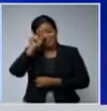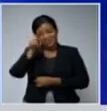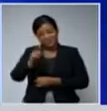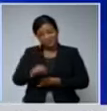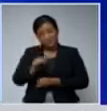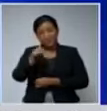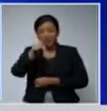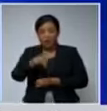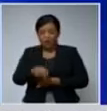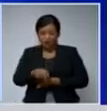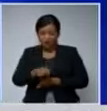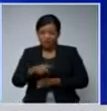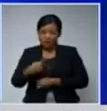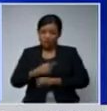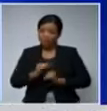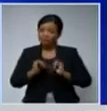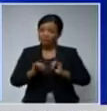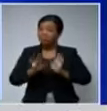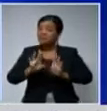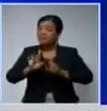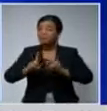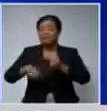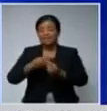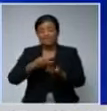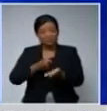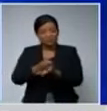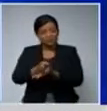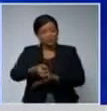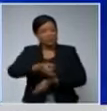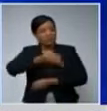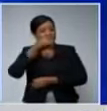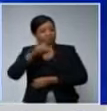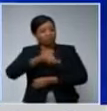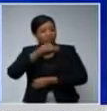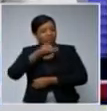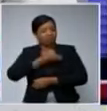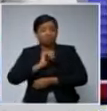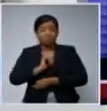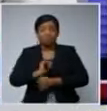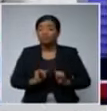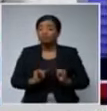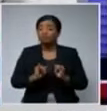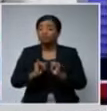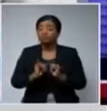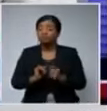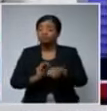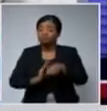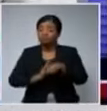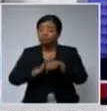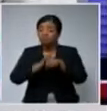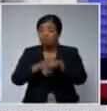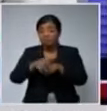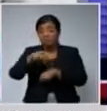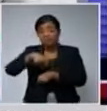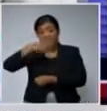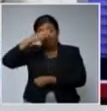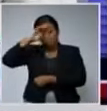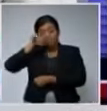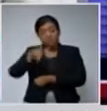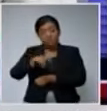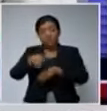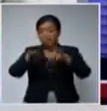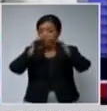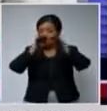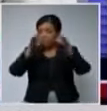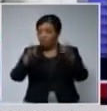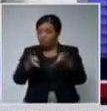el estudio. Lo esperamos mañana para seguir conociendo otros detalles sobre el comportamiento de la COVID-19 en Cuba y el resto del mundo. Usted